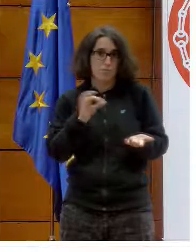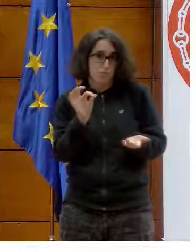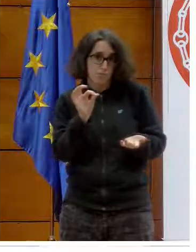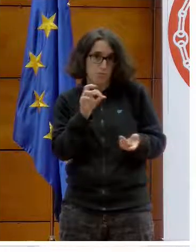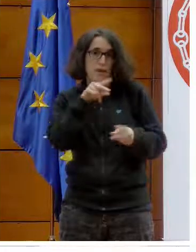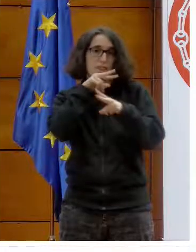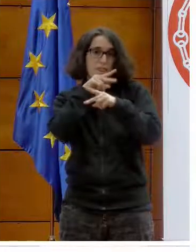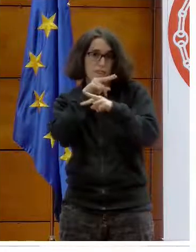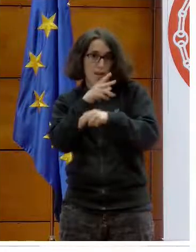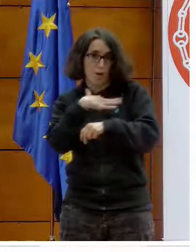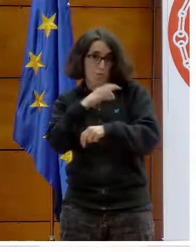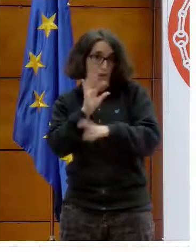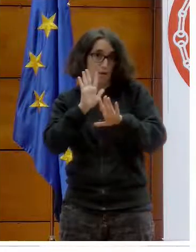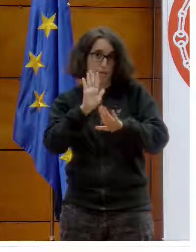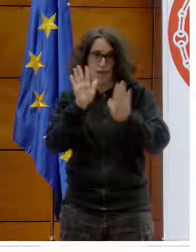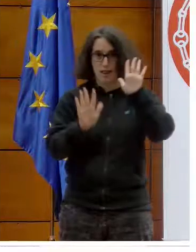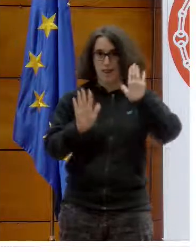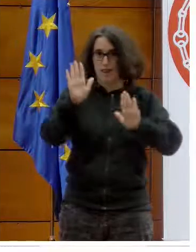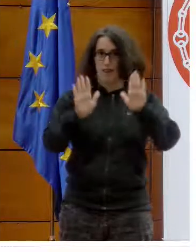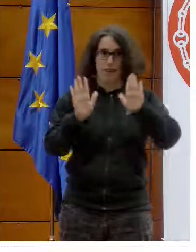gestual.